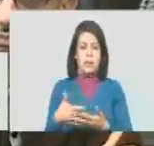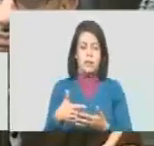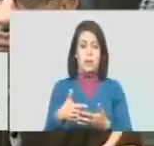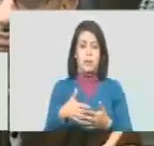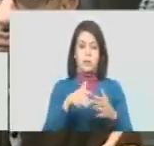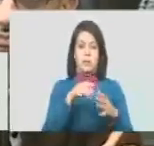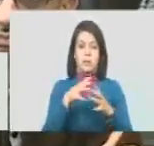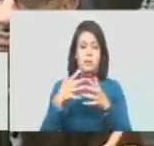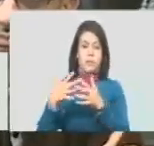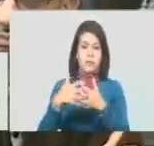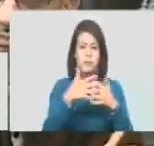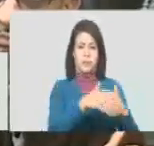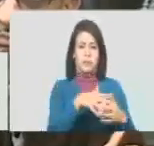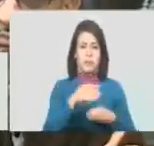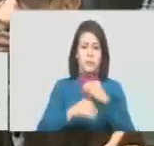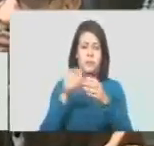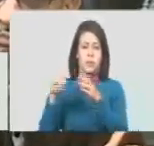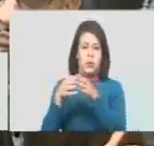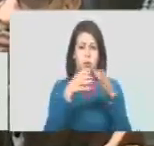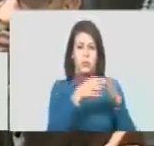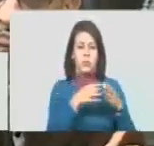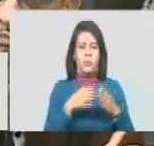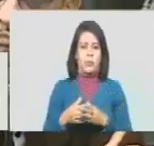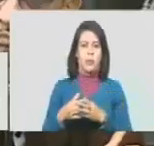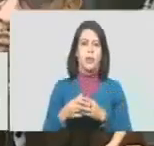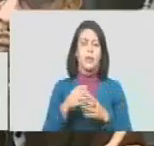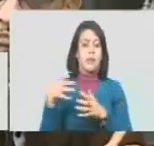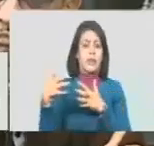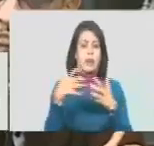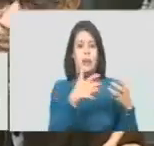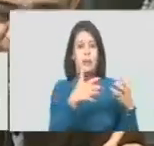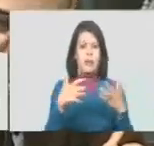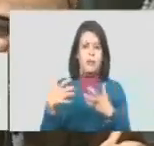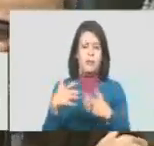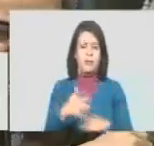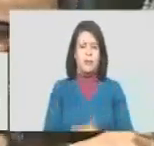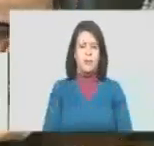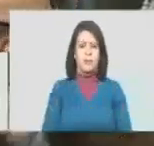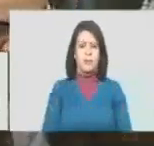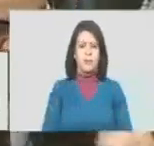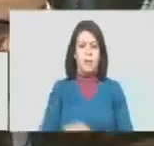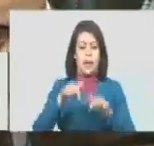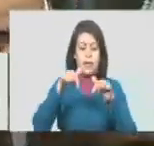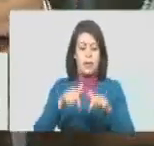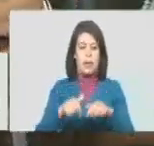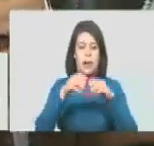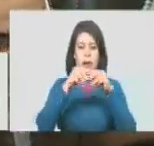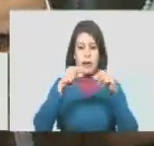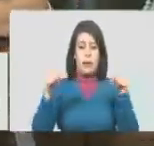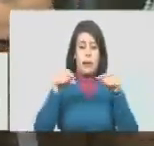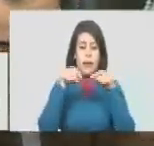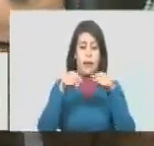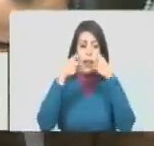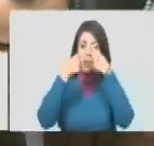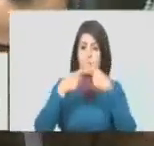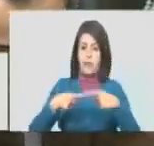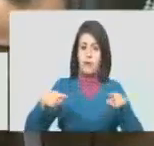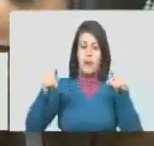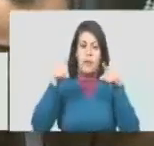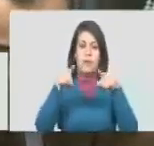las corporaciones, de los grupos económicos de la guerra en el planeta Tierra. Ahí la